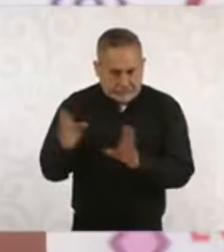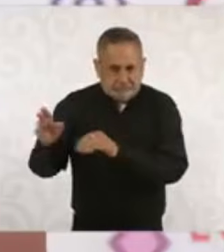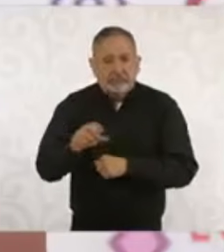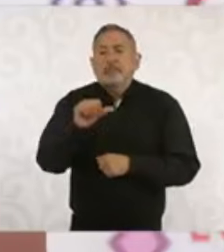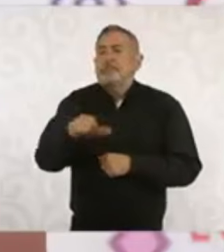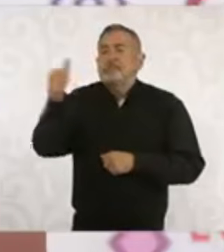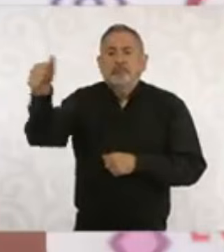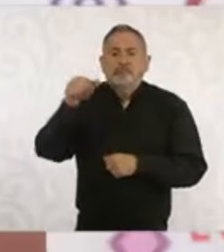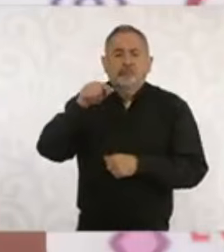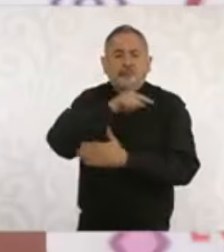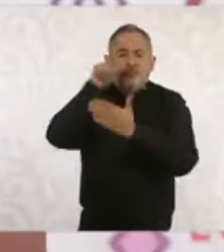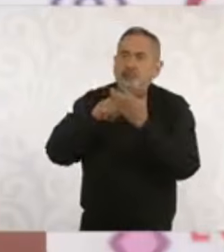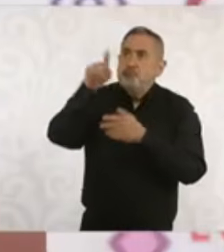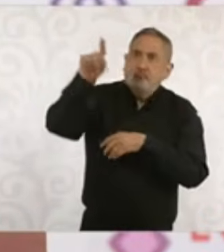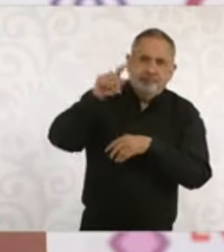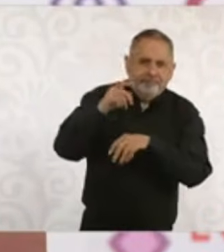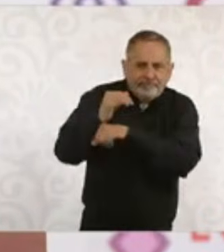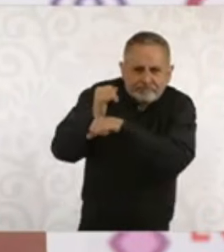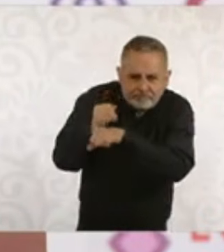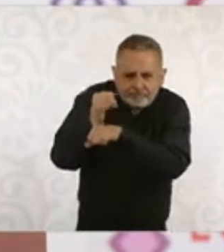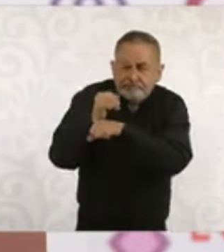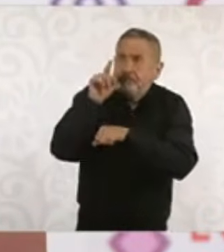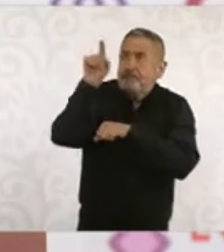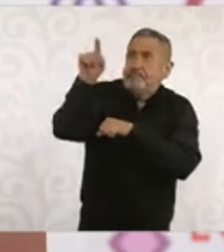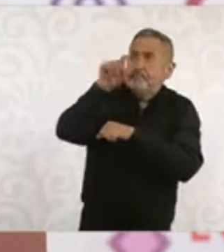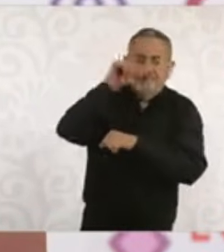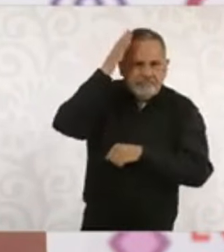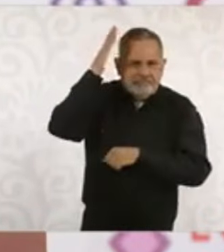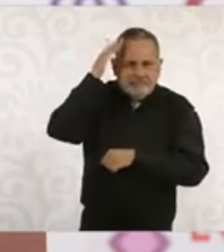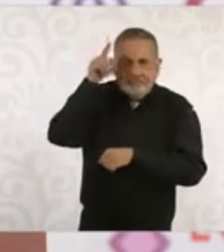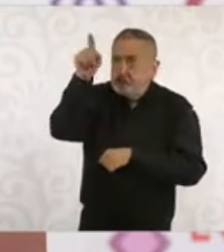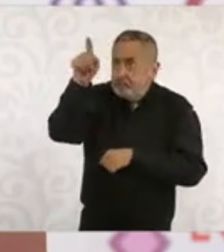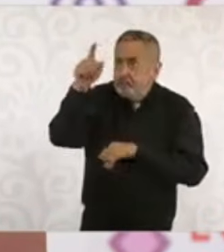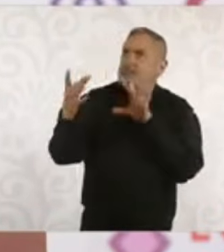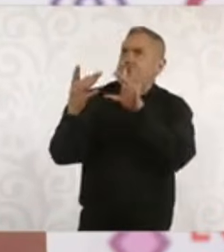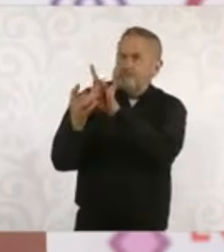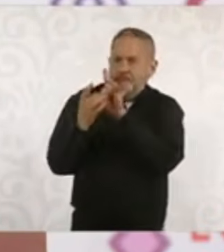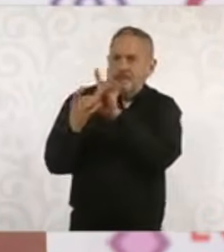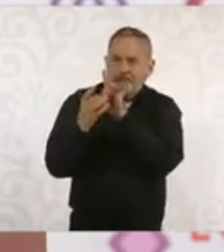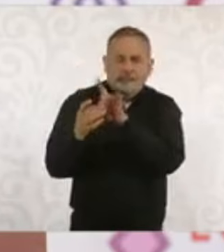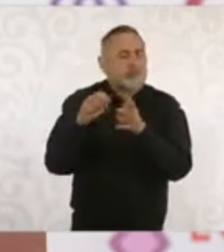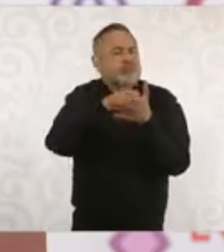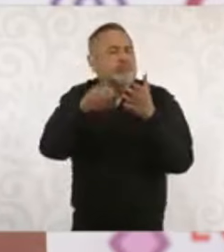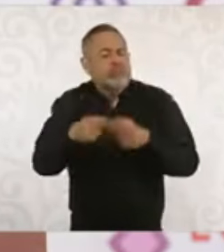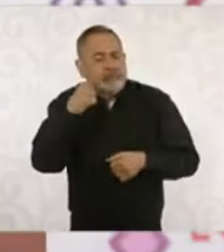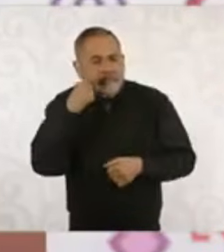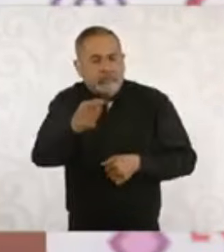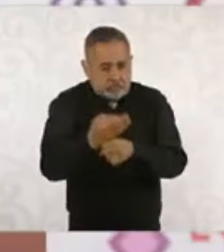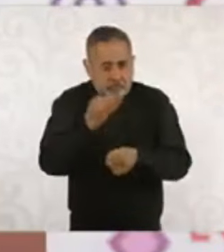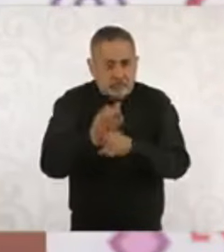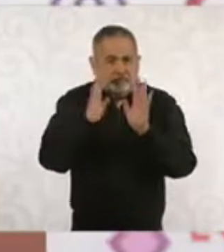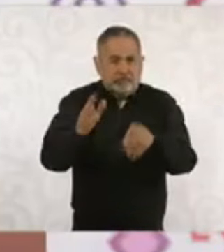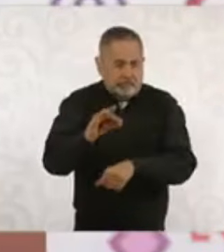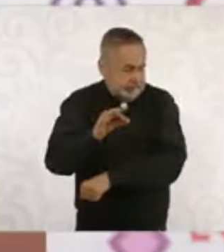otros centros de investigación, específicamente, si ustedes ven, ahora tenemos vacuna